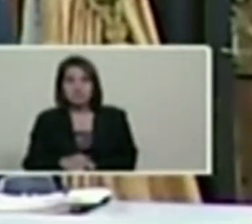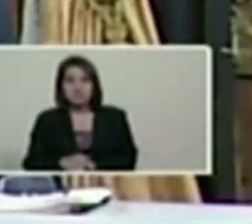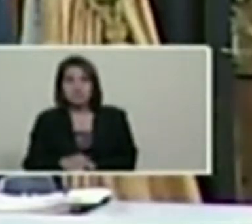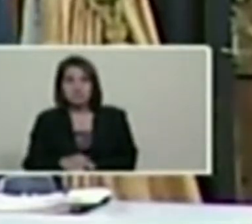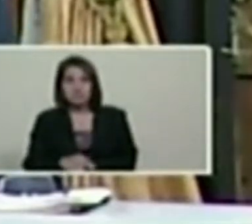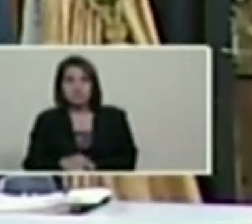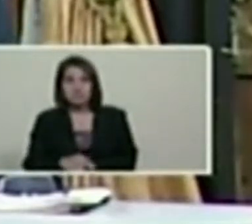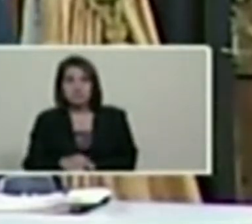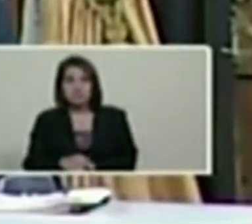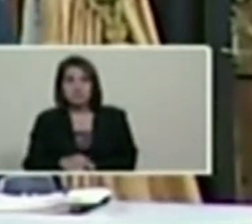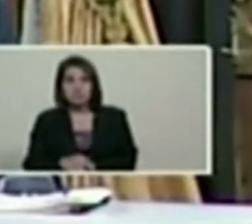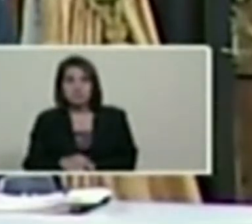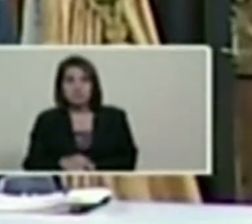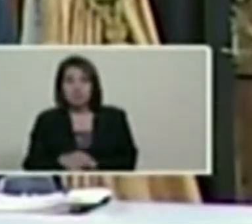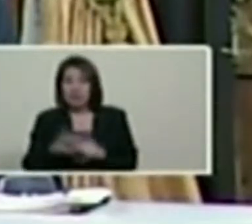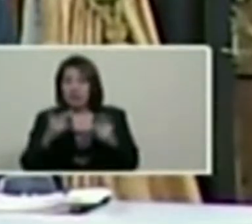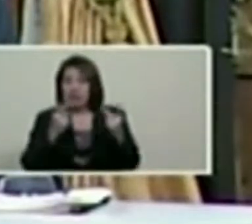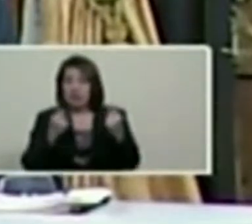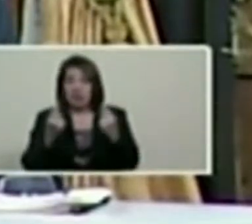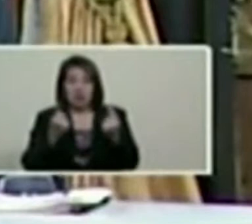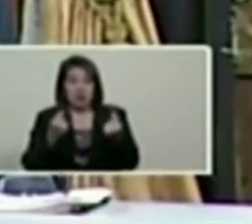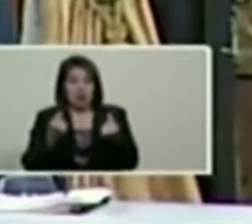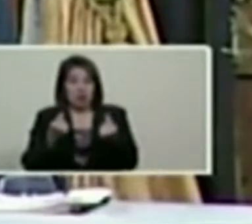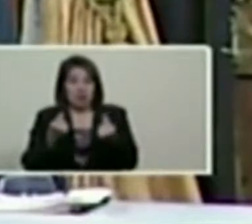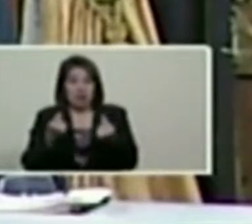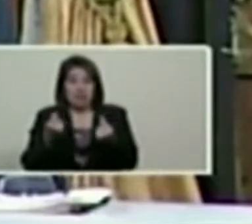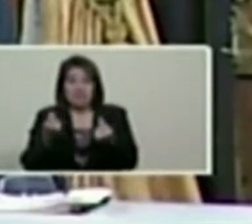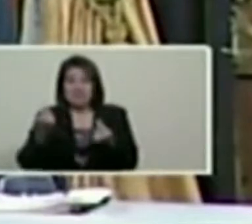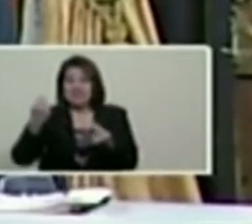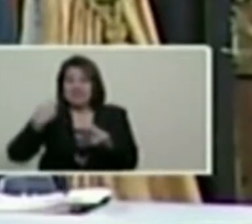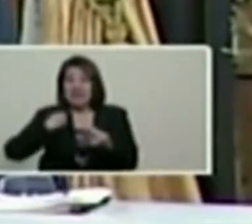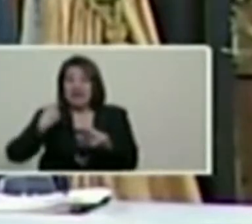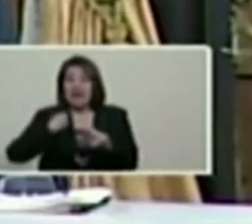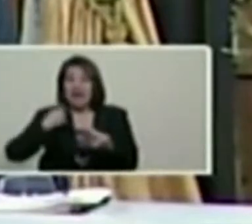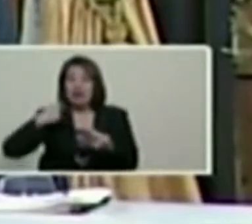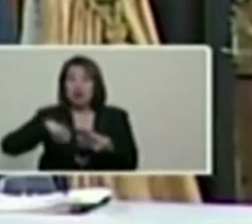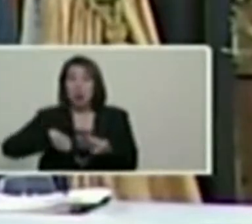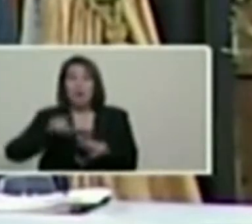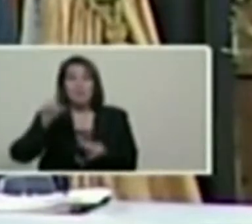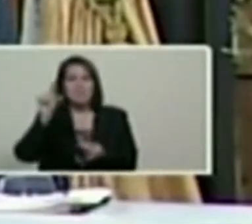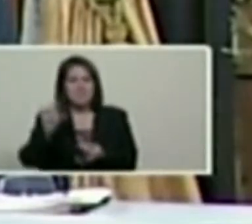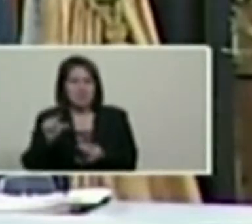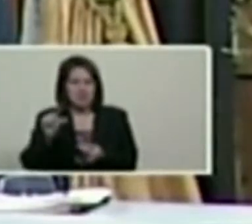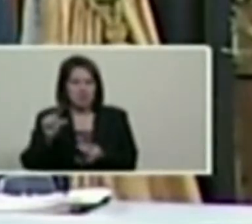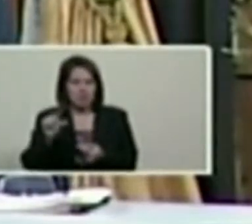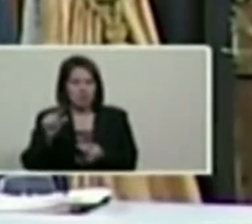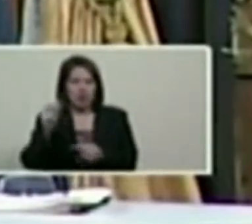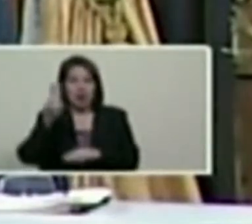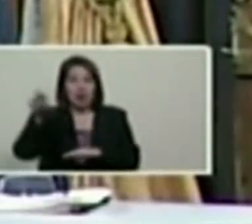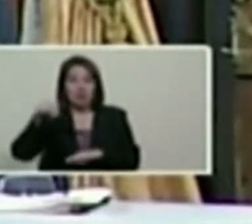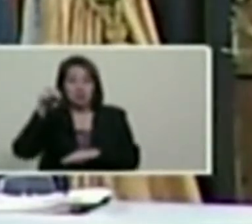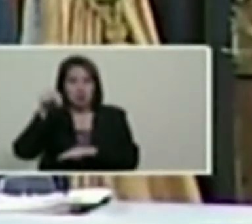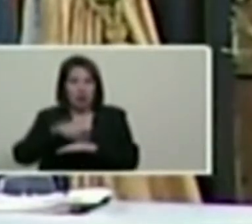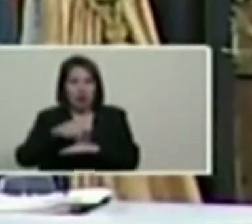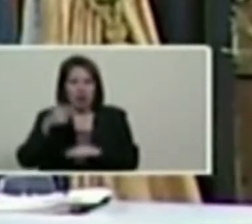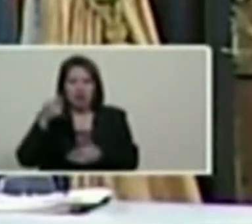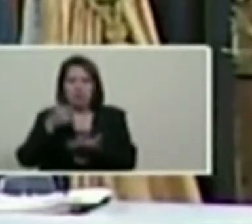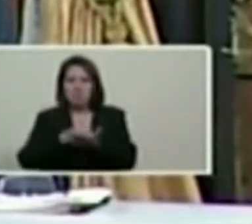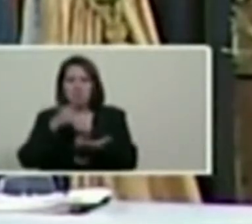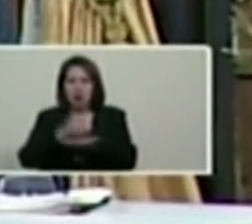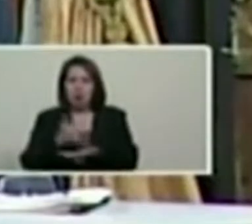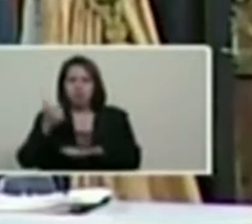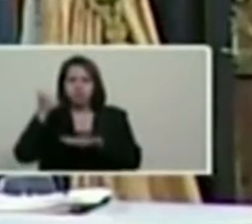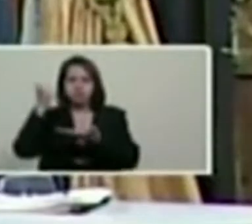reajuste del año al cumplirse 100 días del plan de reformas económicas que no ha logrado contener la desbocada inflación que según el fondo monetario internacional